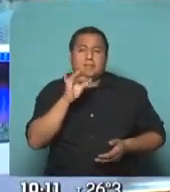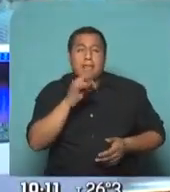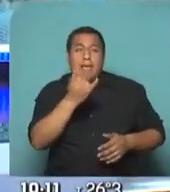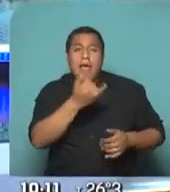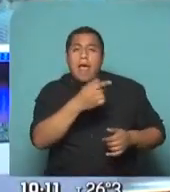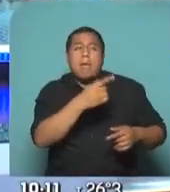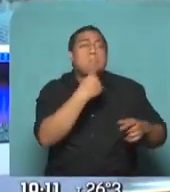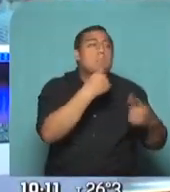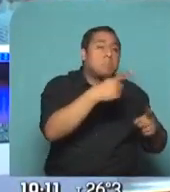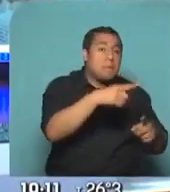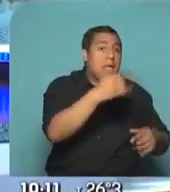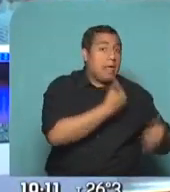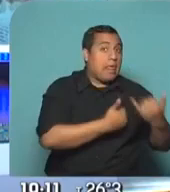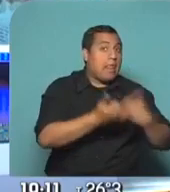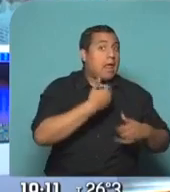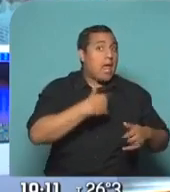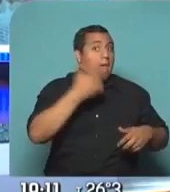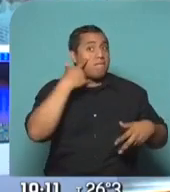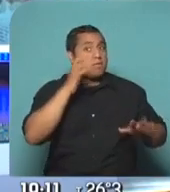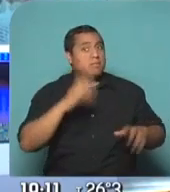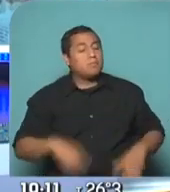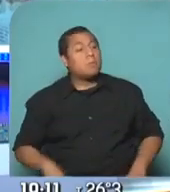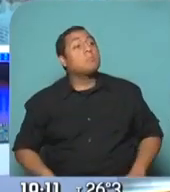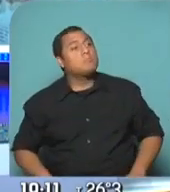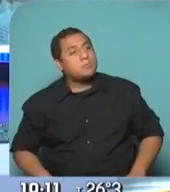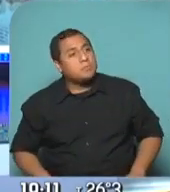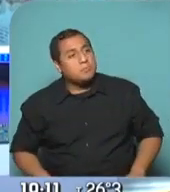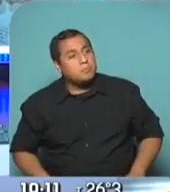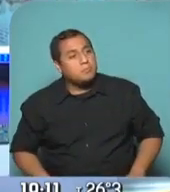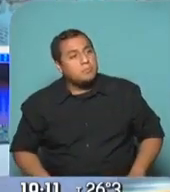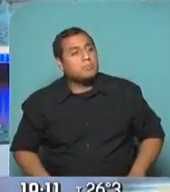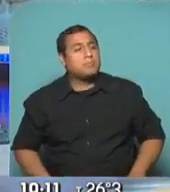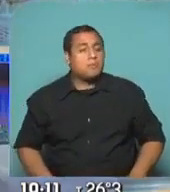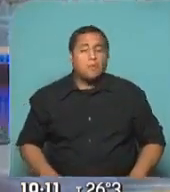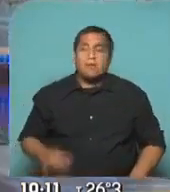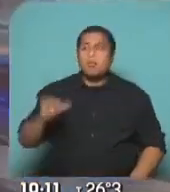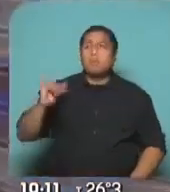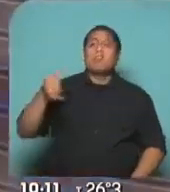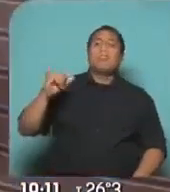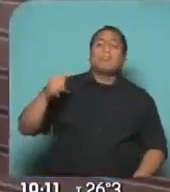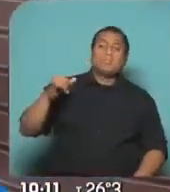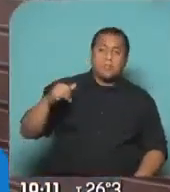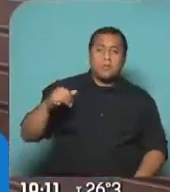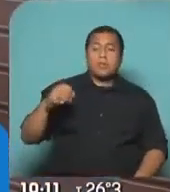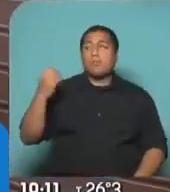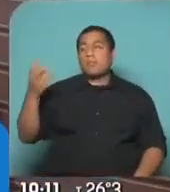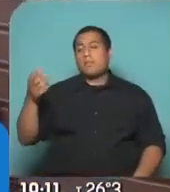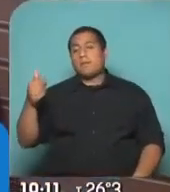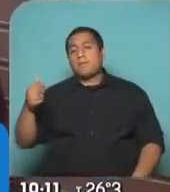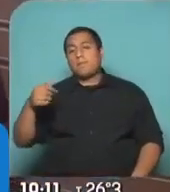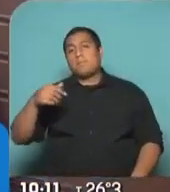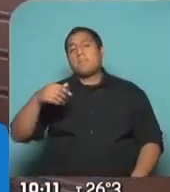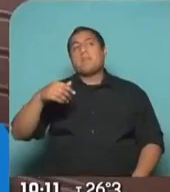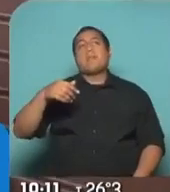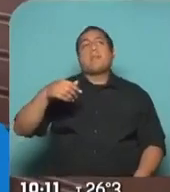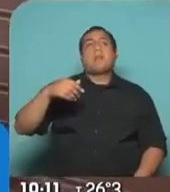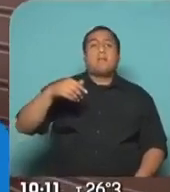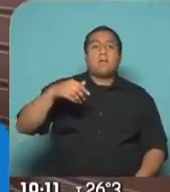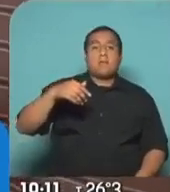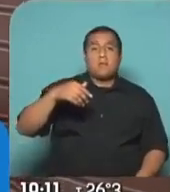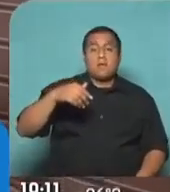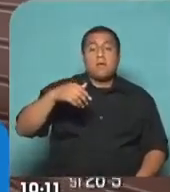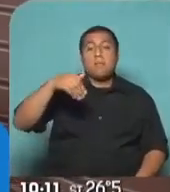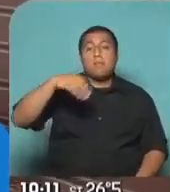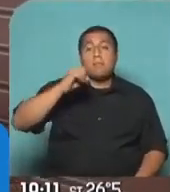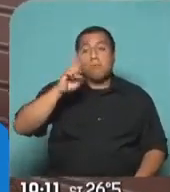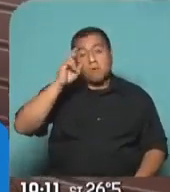allí, justamente desde Balvanera, Eduardo. Sí, claro. ¿Cómo está? Moreno 2900, sede de la UTA. Aquí estamos